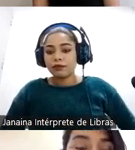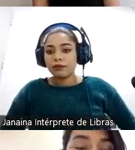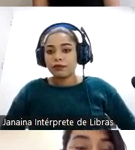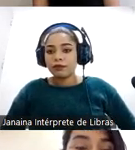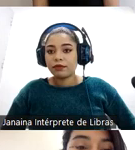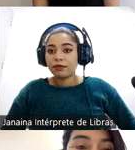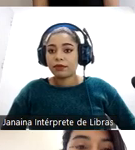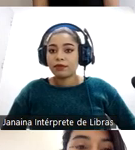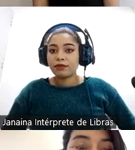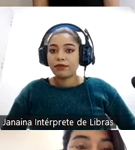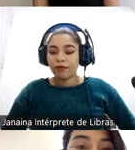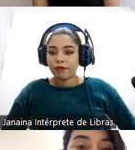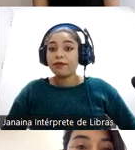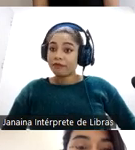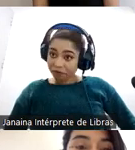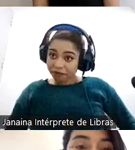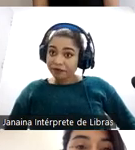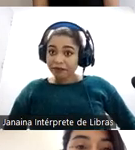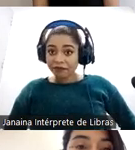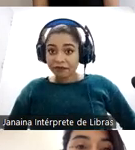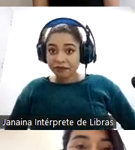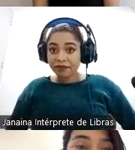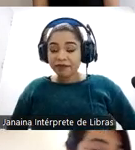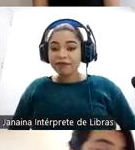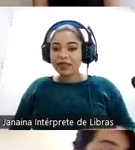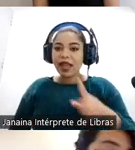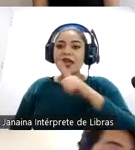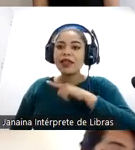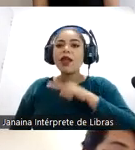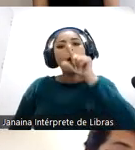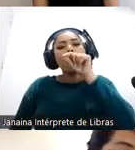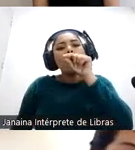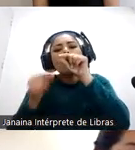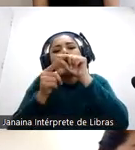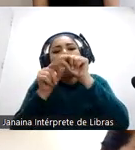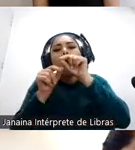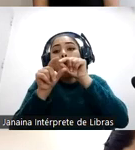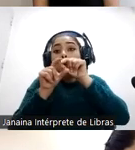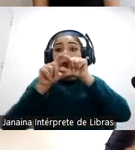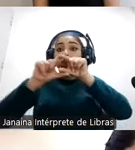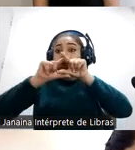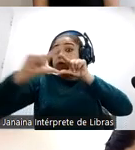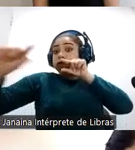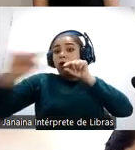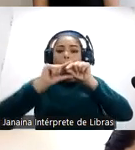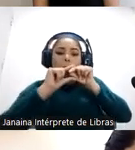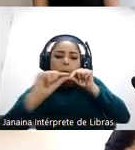ajá, ¿ven cómo son? Hay aves con picos pequeños, otros grandes, curvos y puntiagudos, todos diferentes.